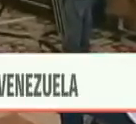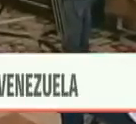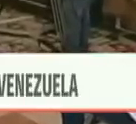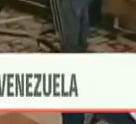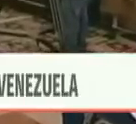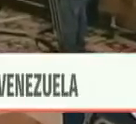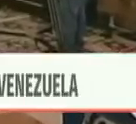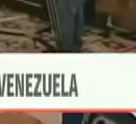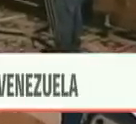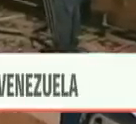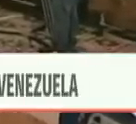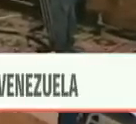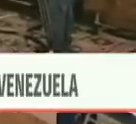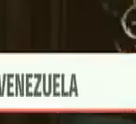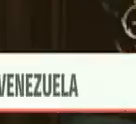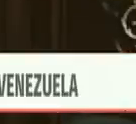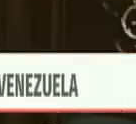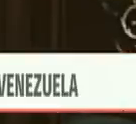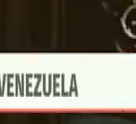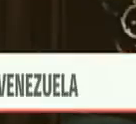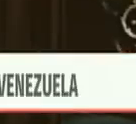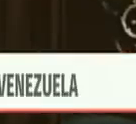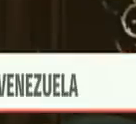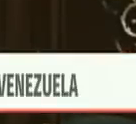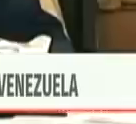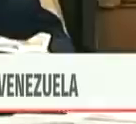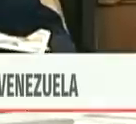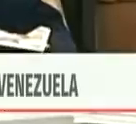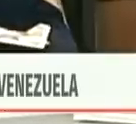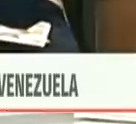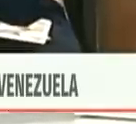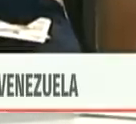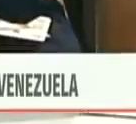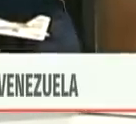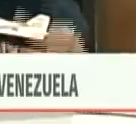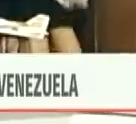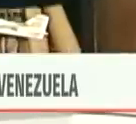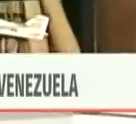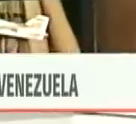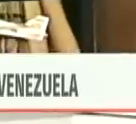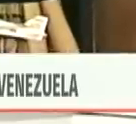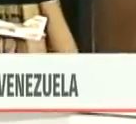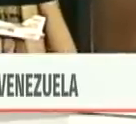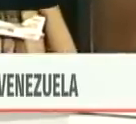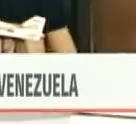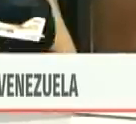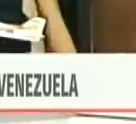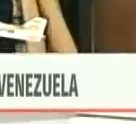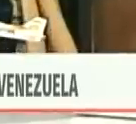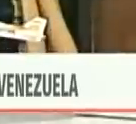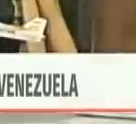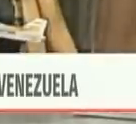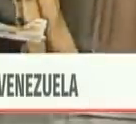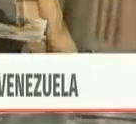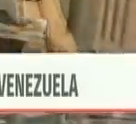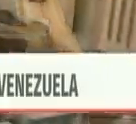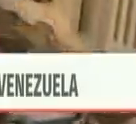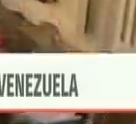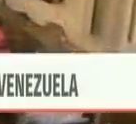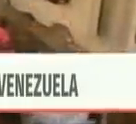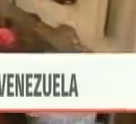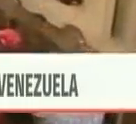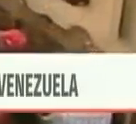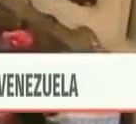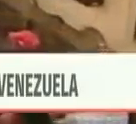Primer aniversario de la gran misión Transporte Venezuela. Bienvenidos los trabajadores del Metro